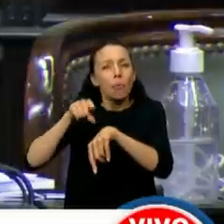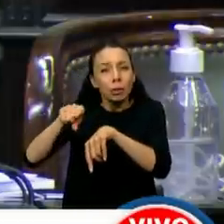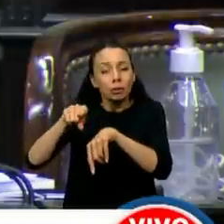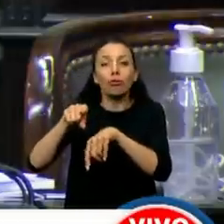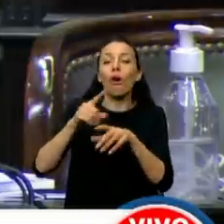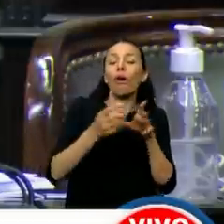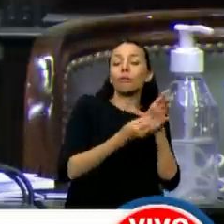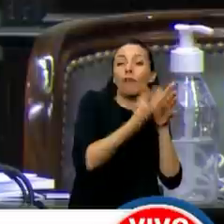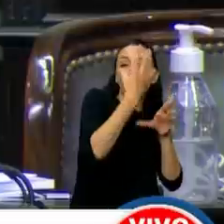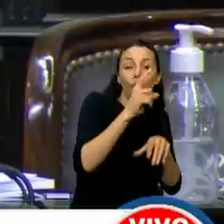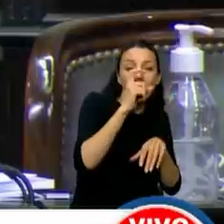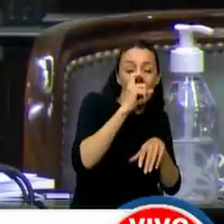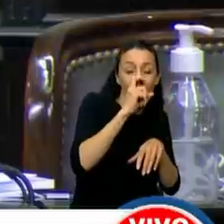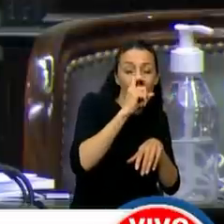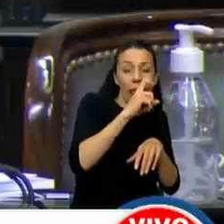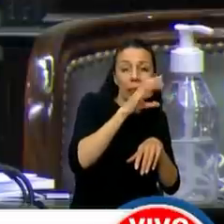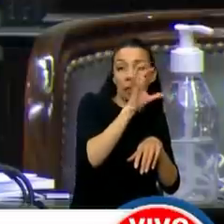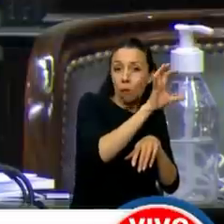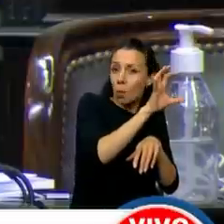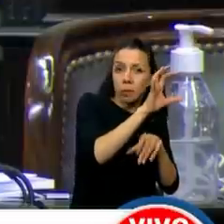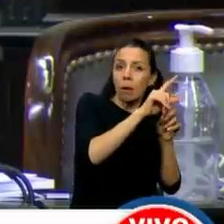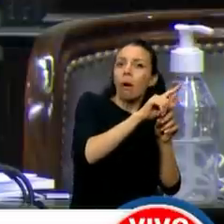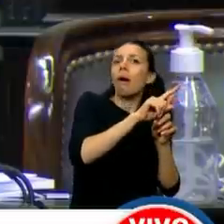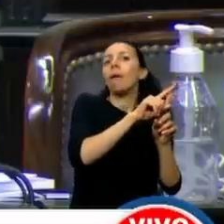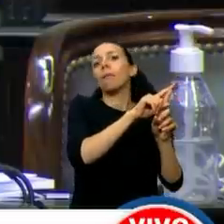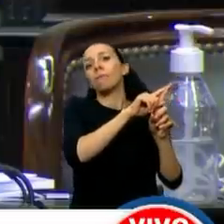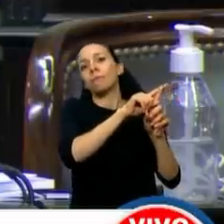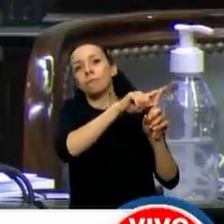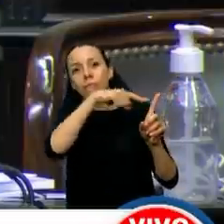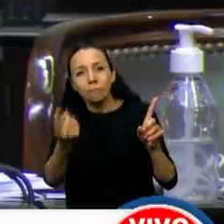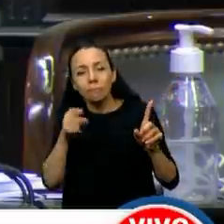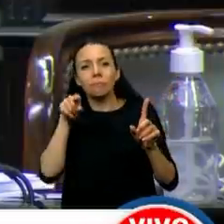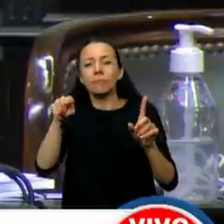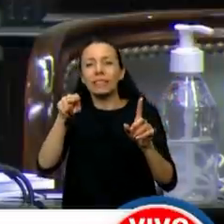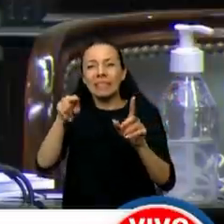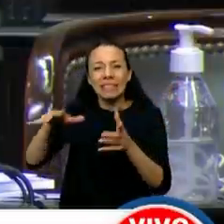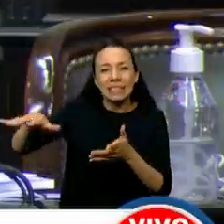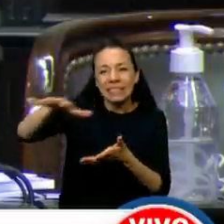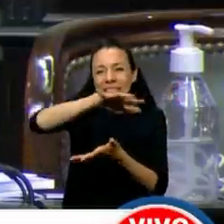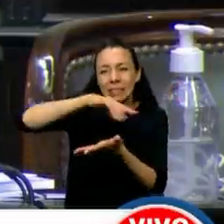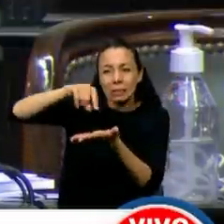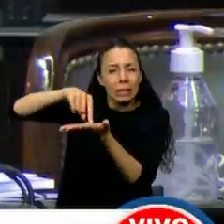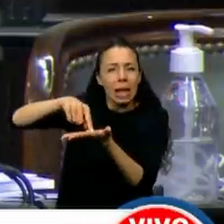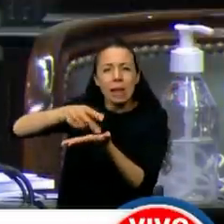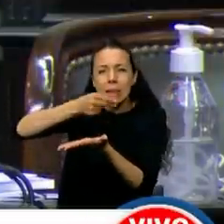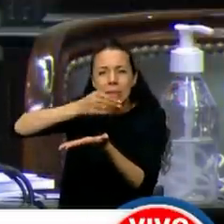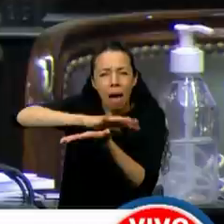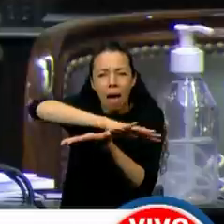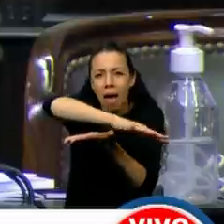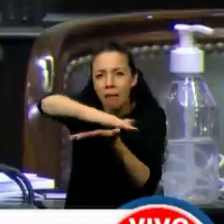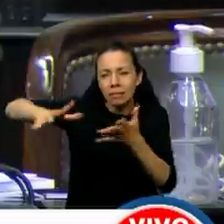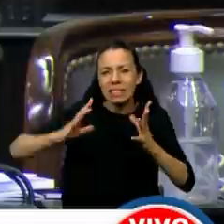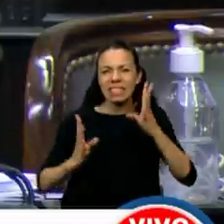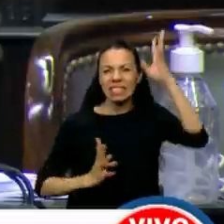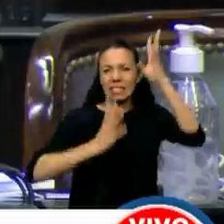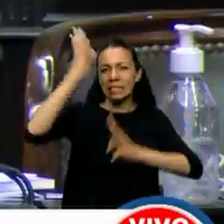corrientes y que subsistió en el medio del impenetrable y en ese momento sí que ese era el impenetrable subsistió durante